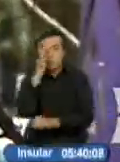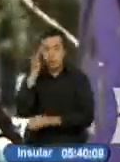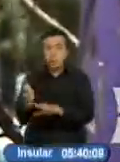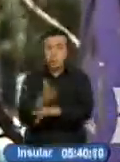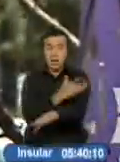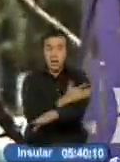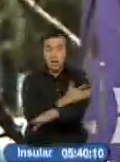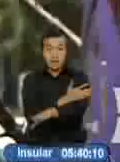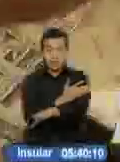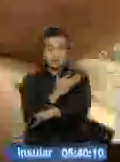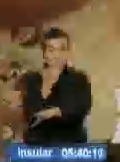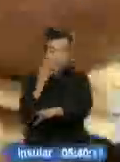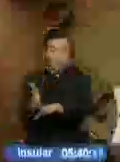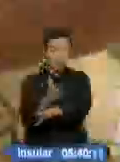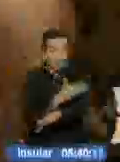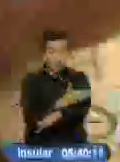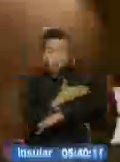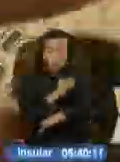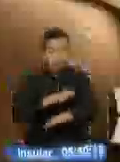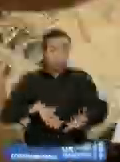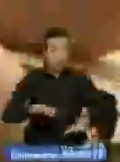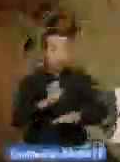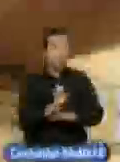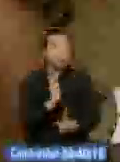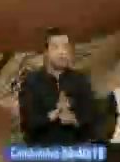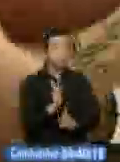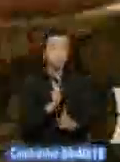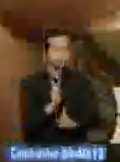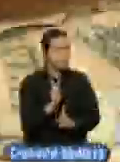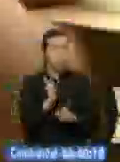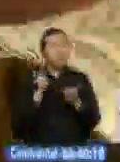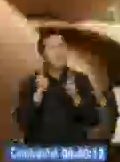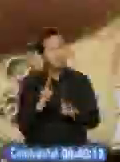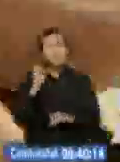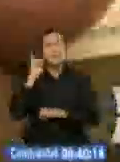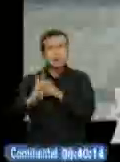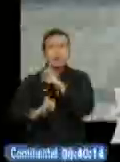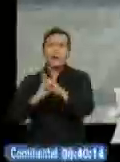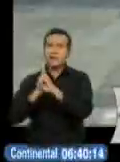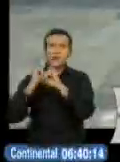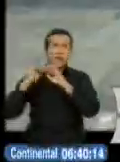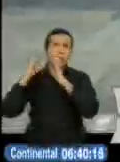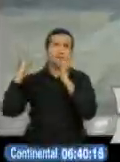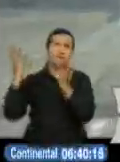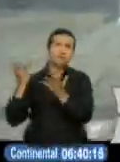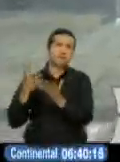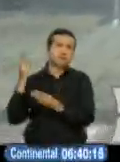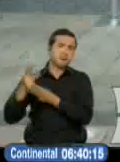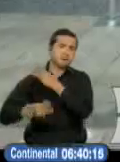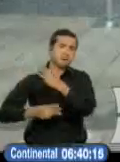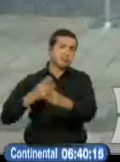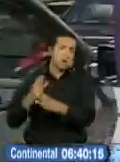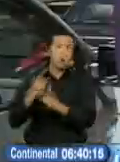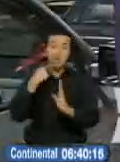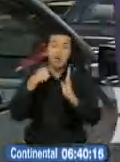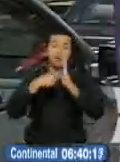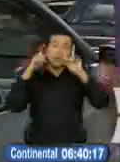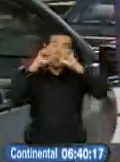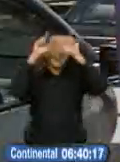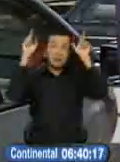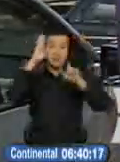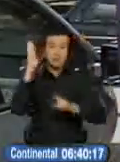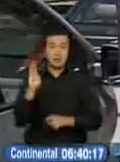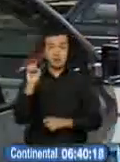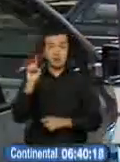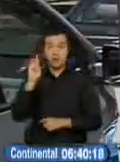casos de falta de transparencia van más allá de las fronteras nacionales para convertirse en un problema global, ejemplo coyuntural, Odebrecht. Y hay que